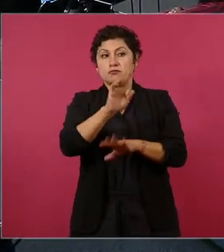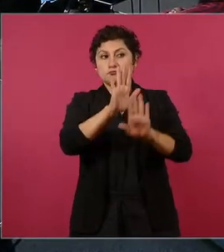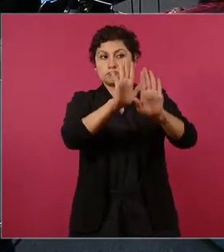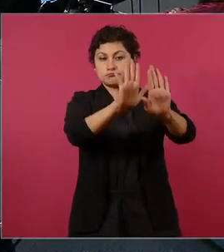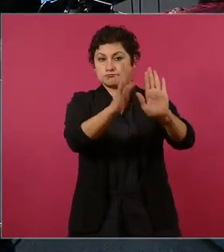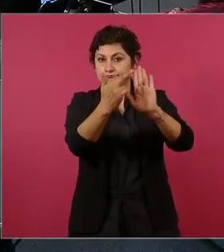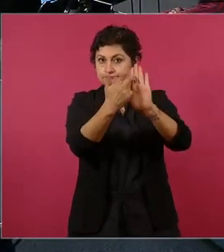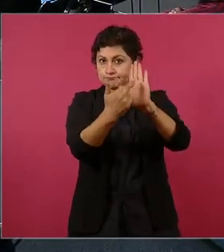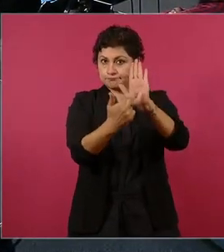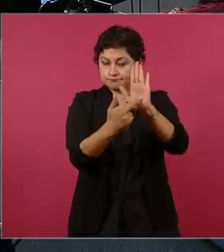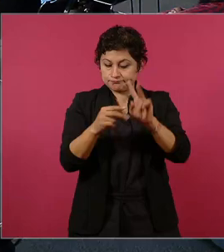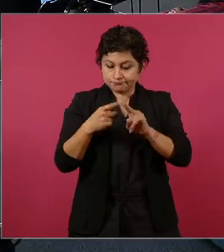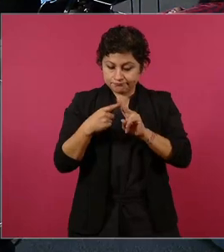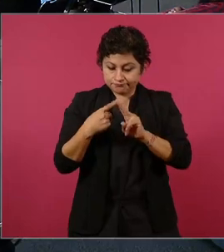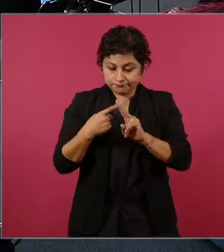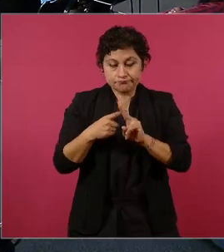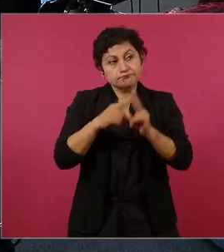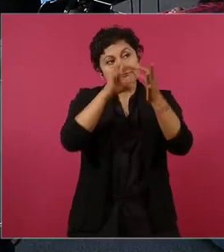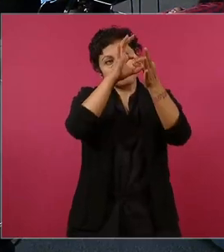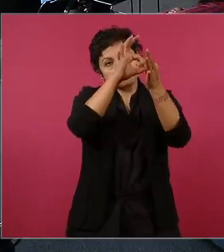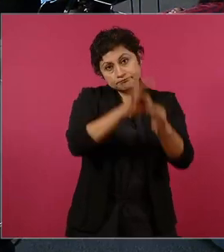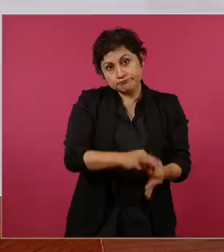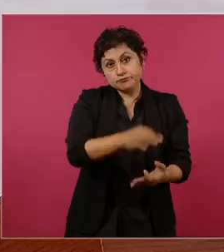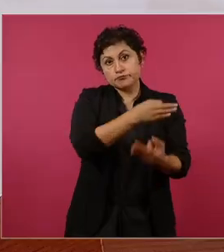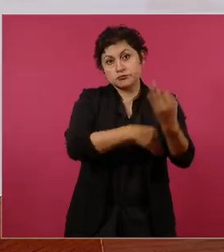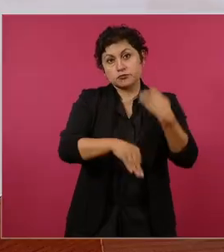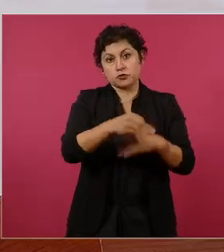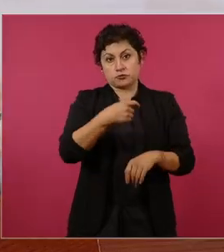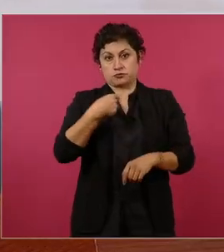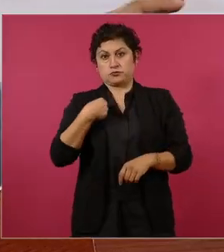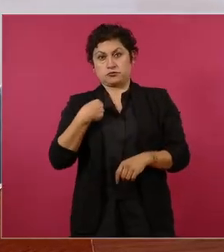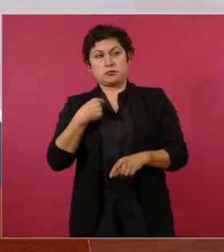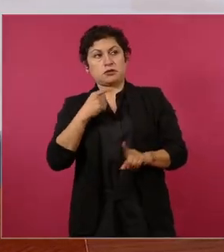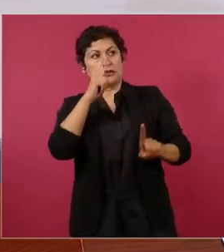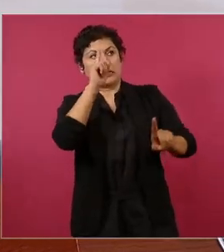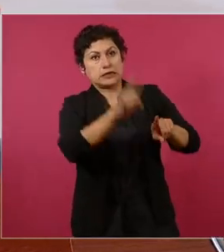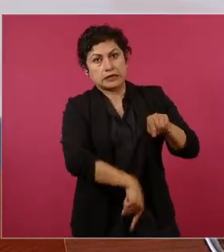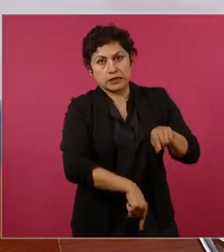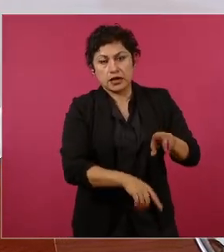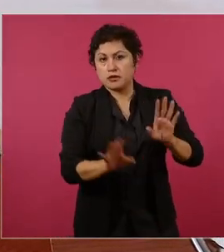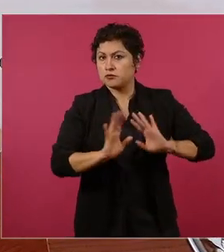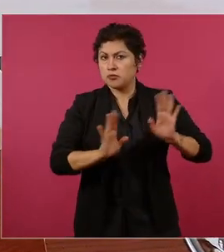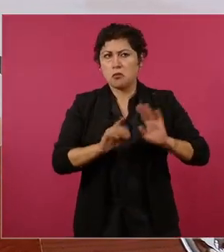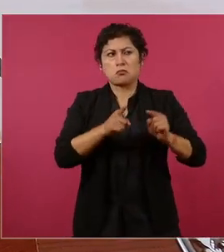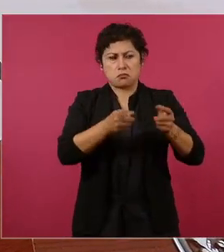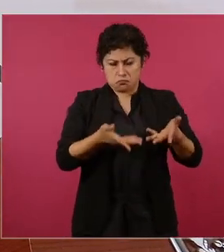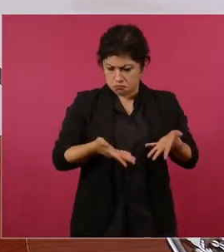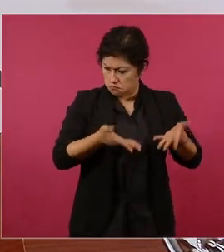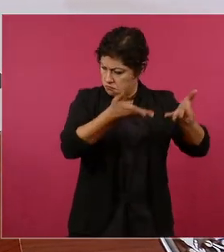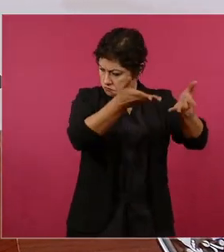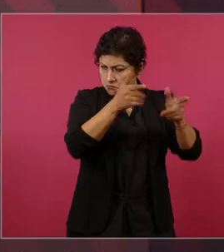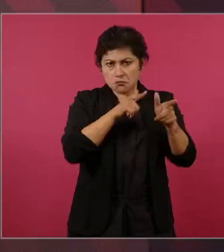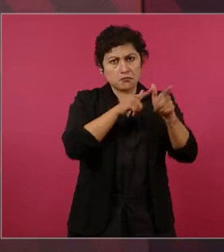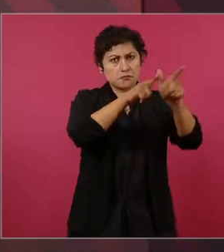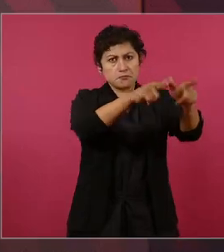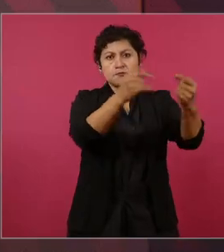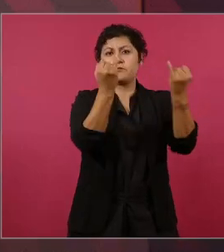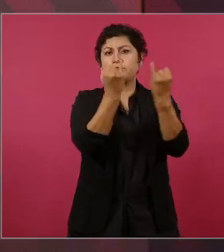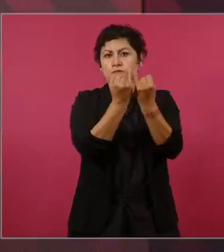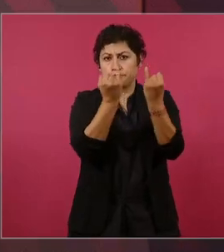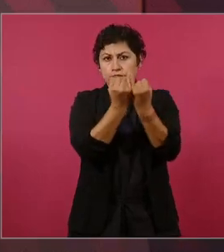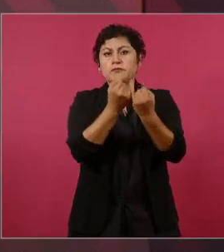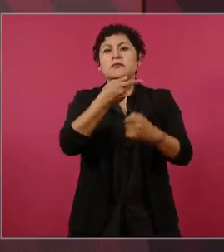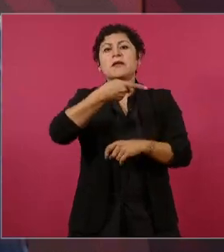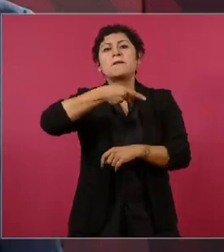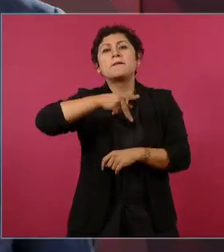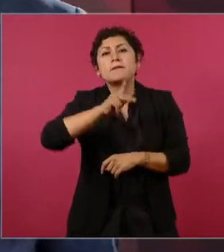No te vamos a quitar las Afores, vas a seguir manejando, administrando, nada más que ya no vas a